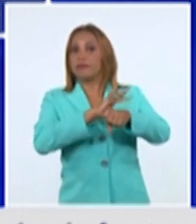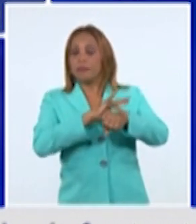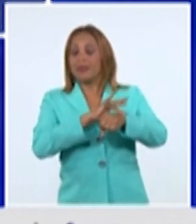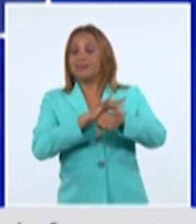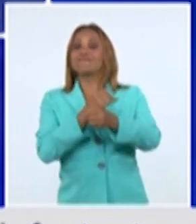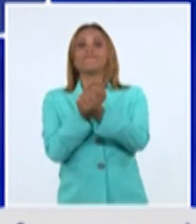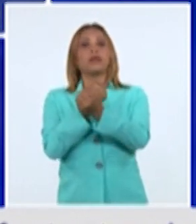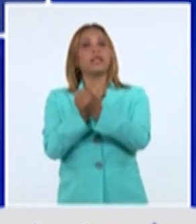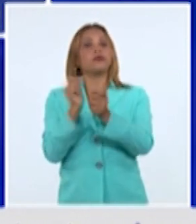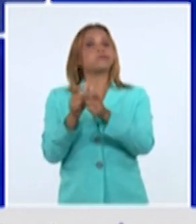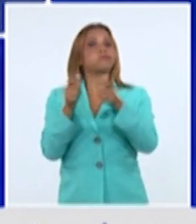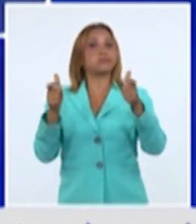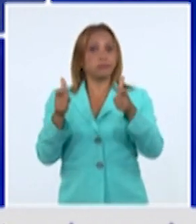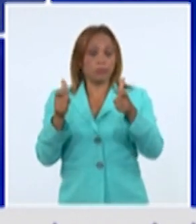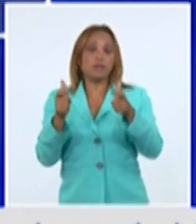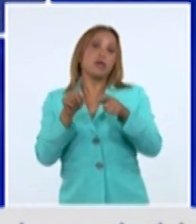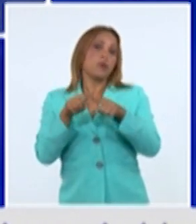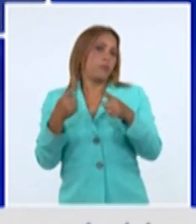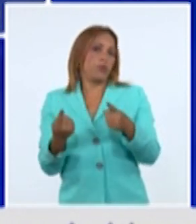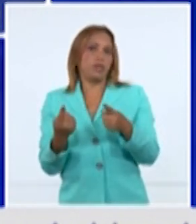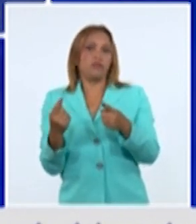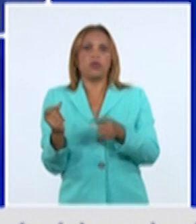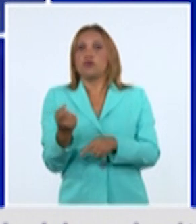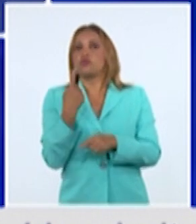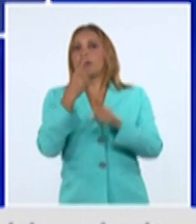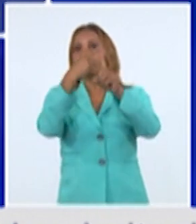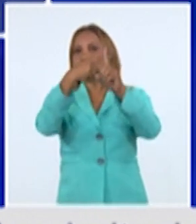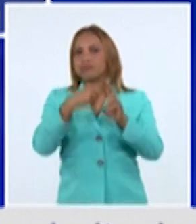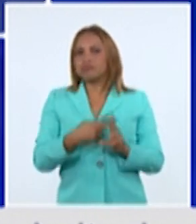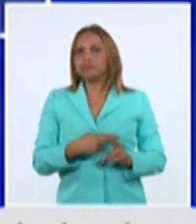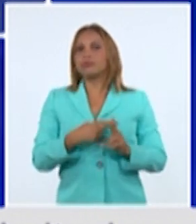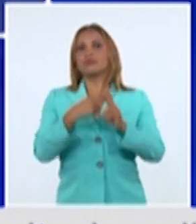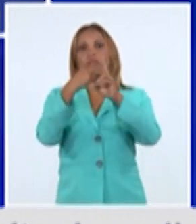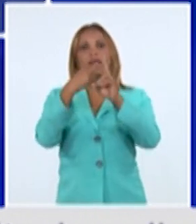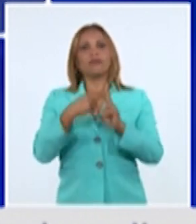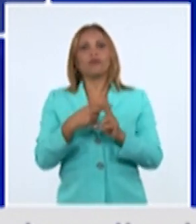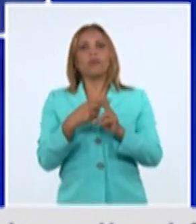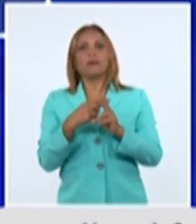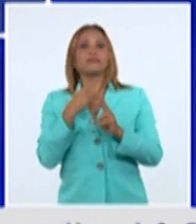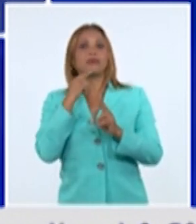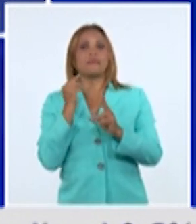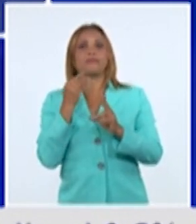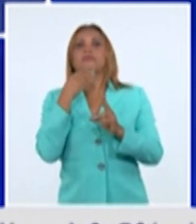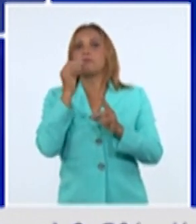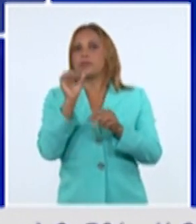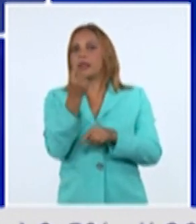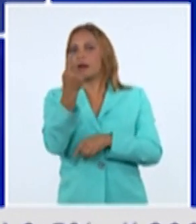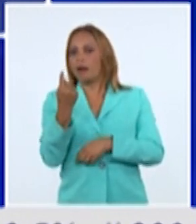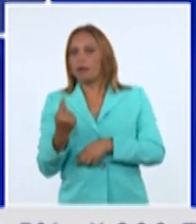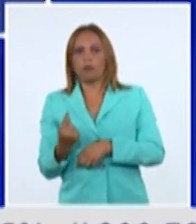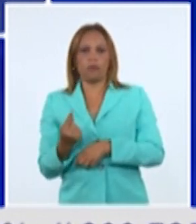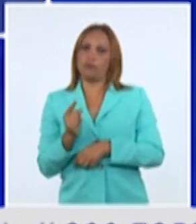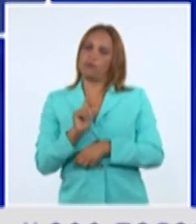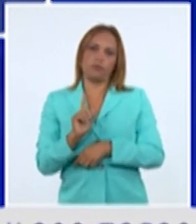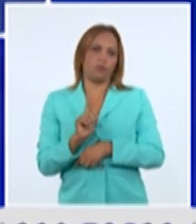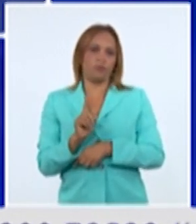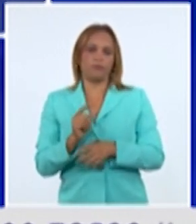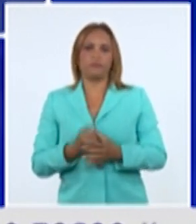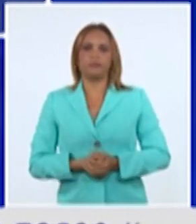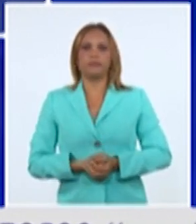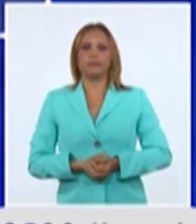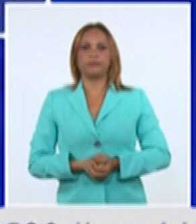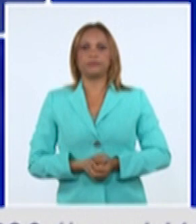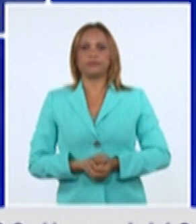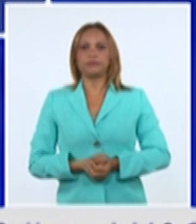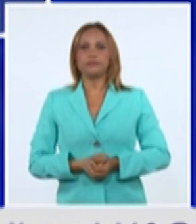mucho mayor. Por eso no es una suma directa de cada uno de los que aparecen aquí.